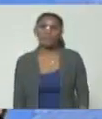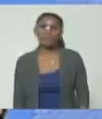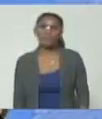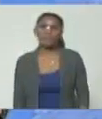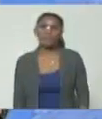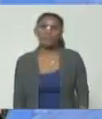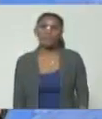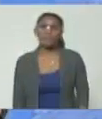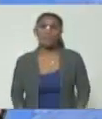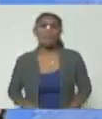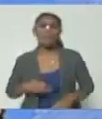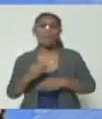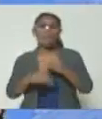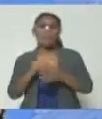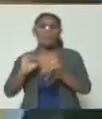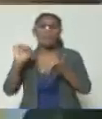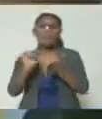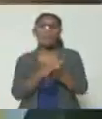¿cómo van a hacer para borrar esta foto?